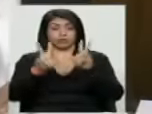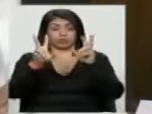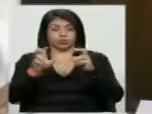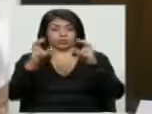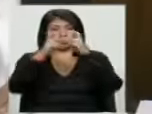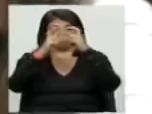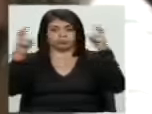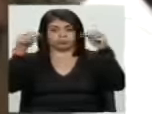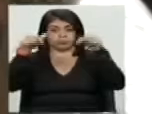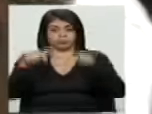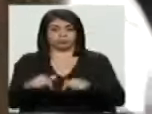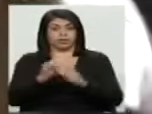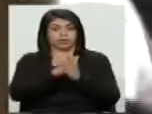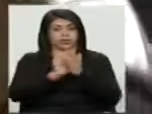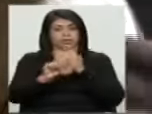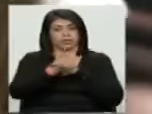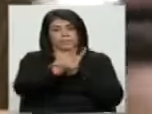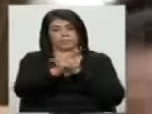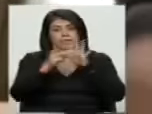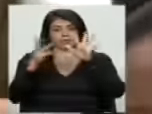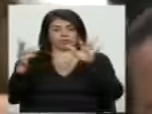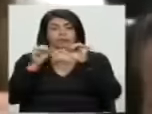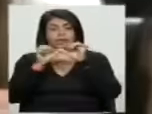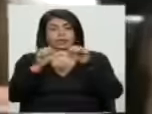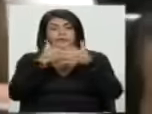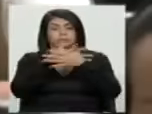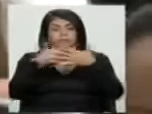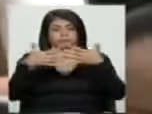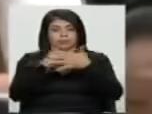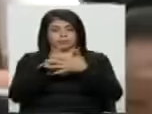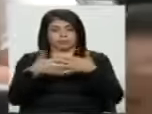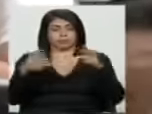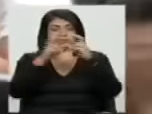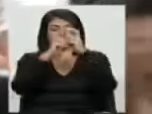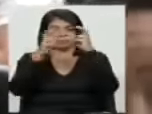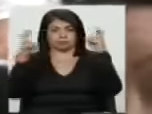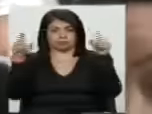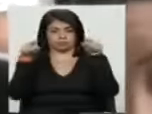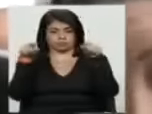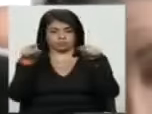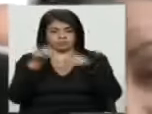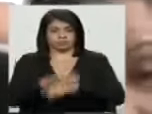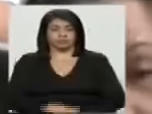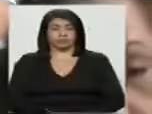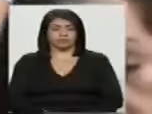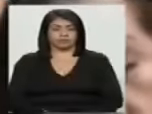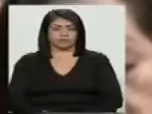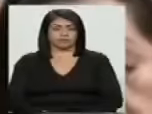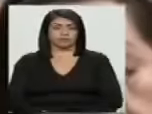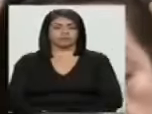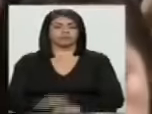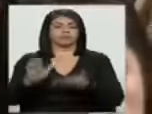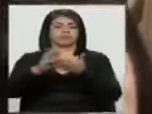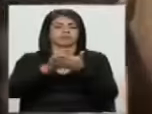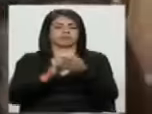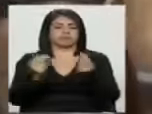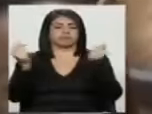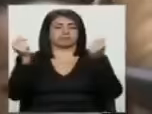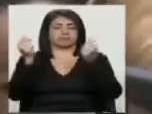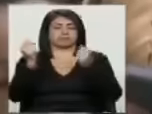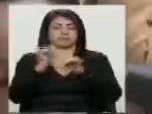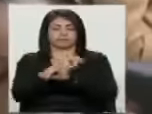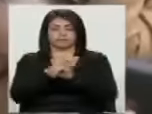epígrafe, el cual será el epígrafe del artículo 28, quedando redactado en los siguientes términos. Epígrafe, disolución. Es